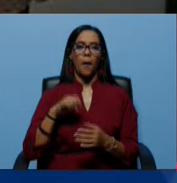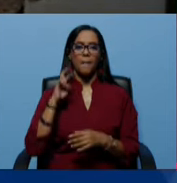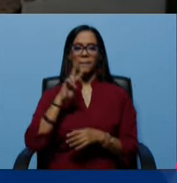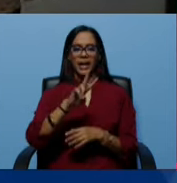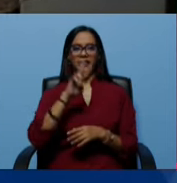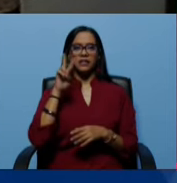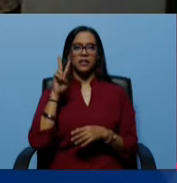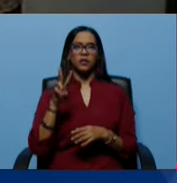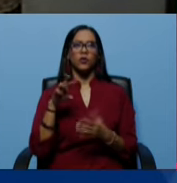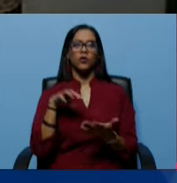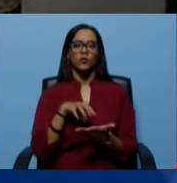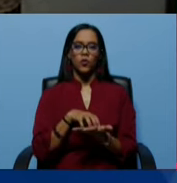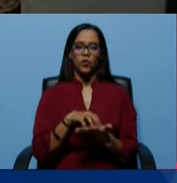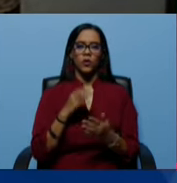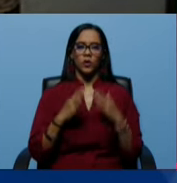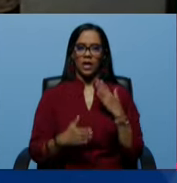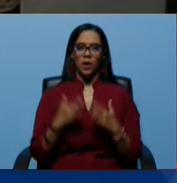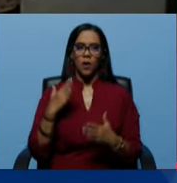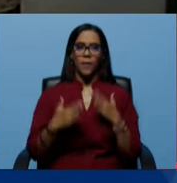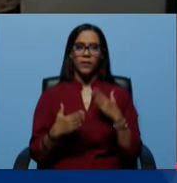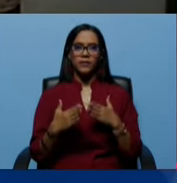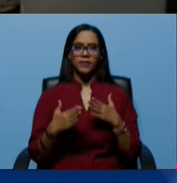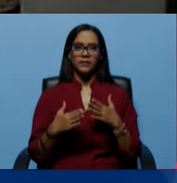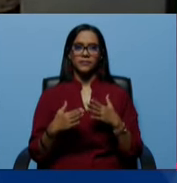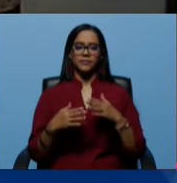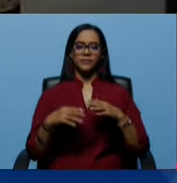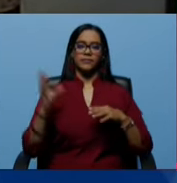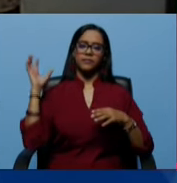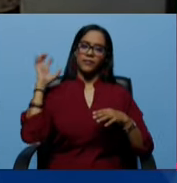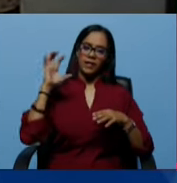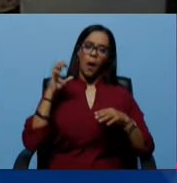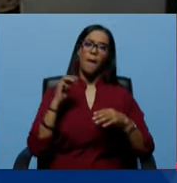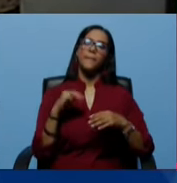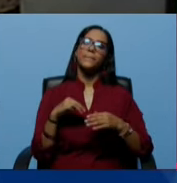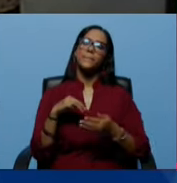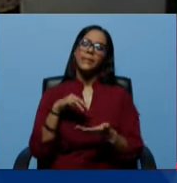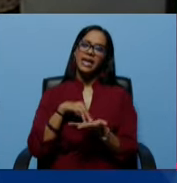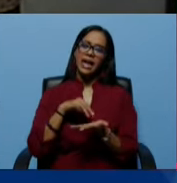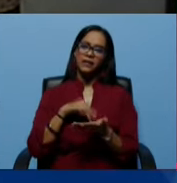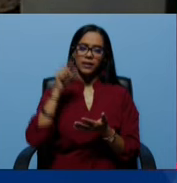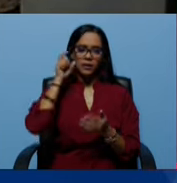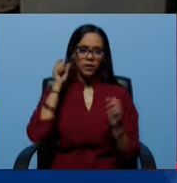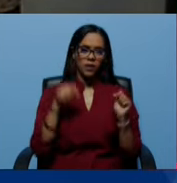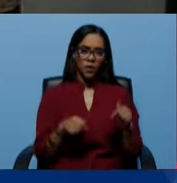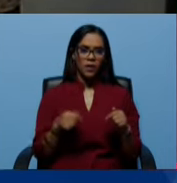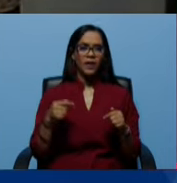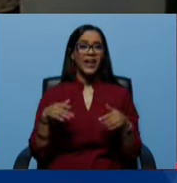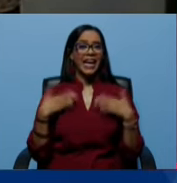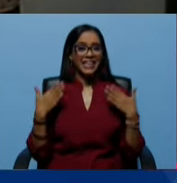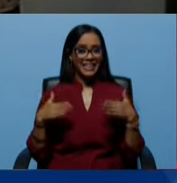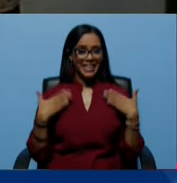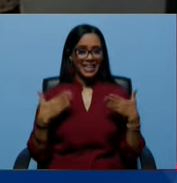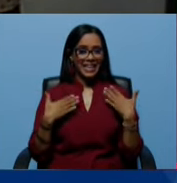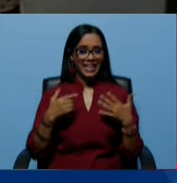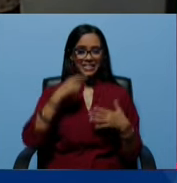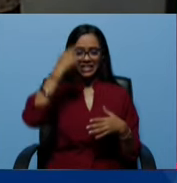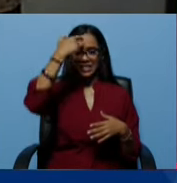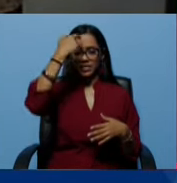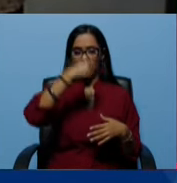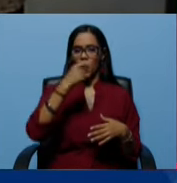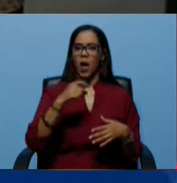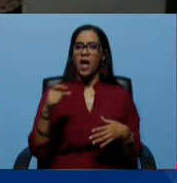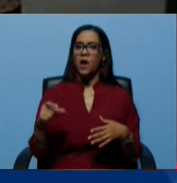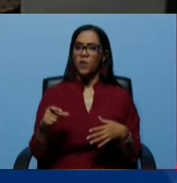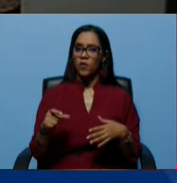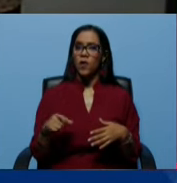22 núcleos de robótica a nivel del estado Miranda. Bueno, el día de hoy, presidente, con esta gran alegría de este pueblo barloventeño,